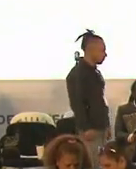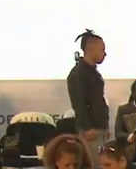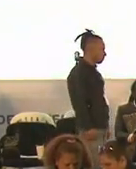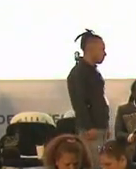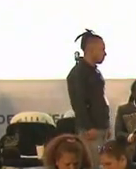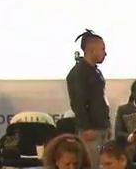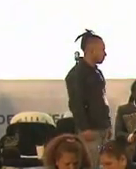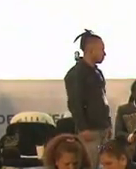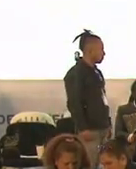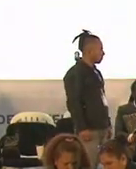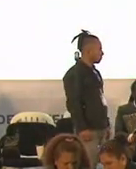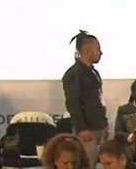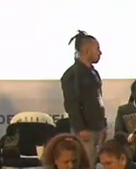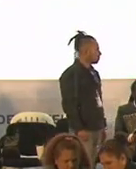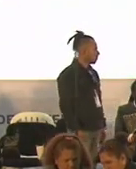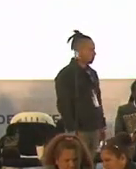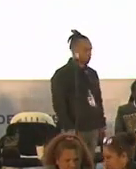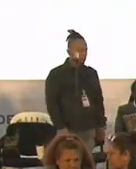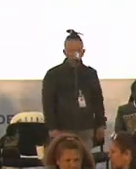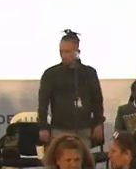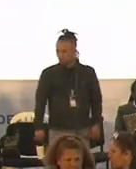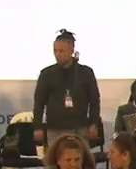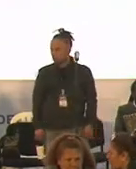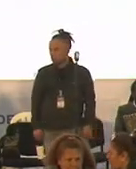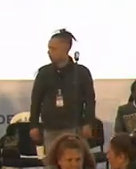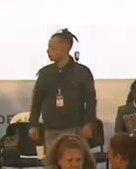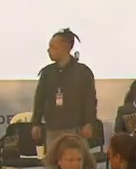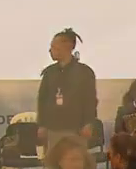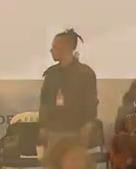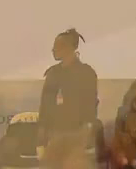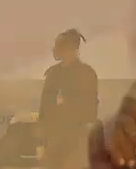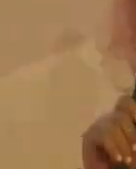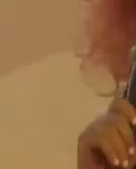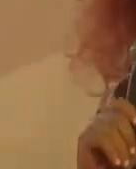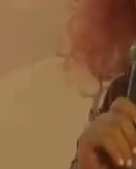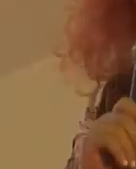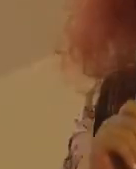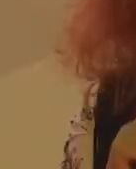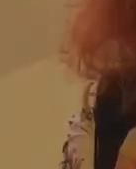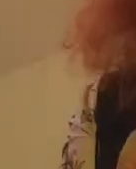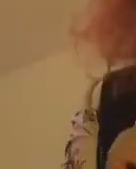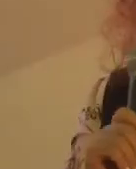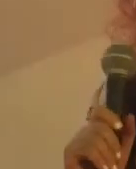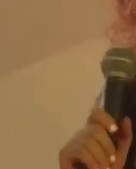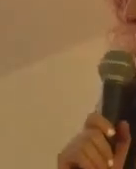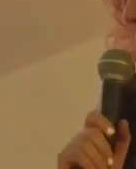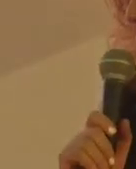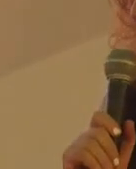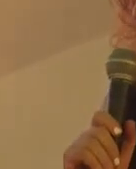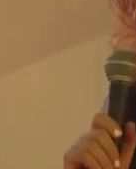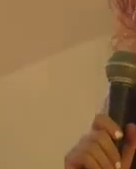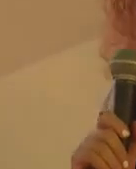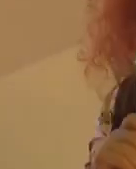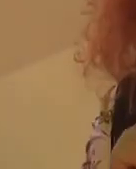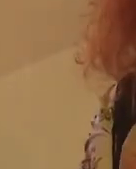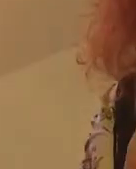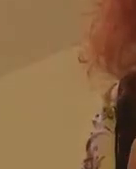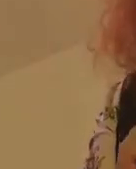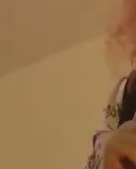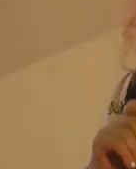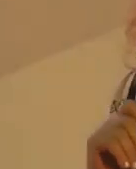Bueno, como dije, cierre con broche de oro. No habría mejor broche